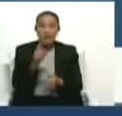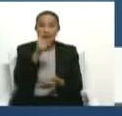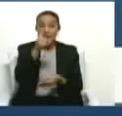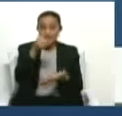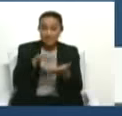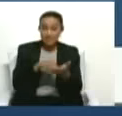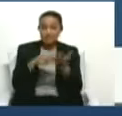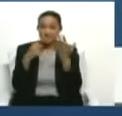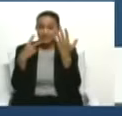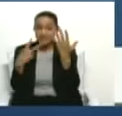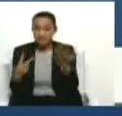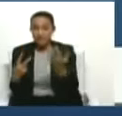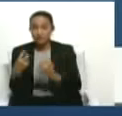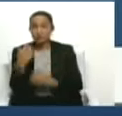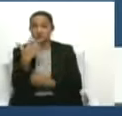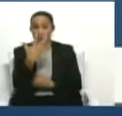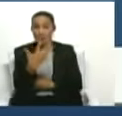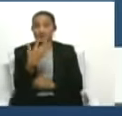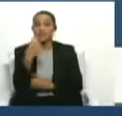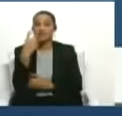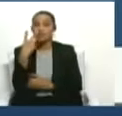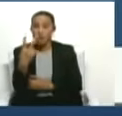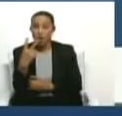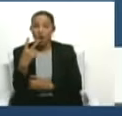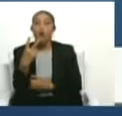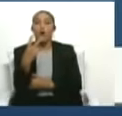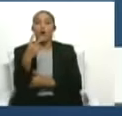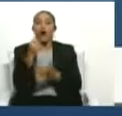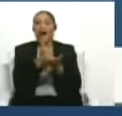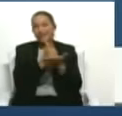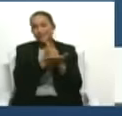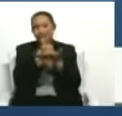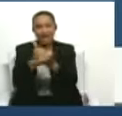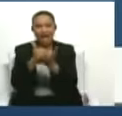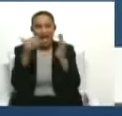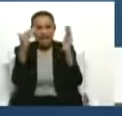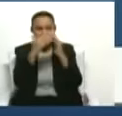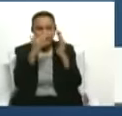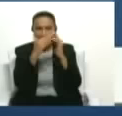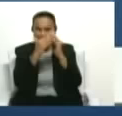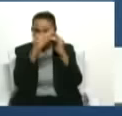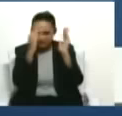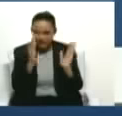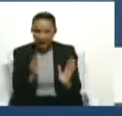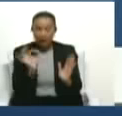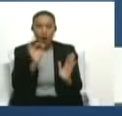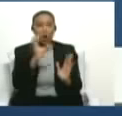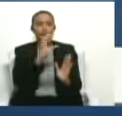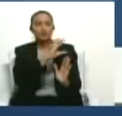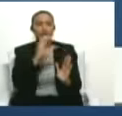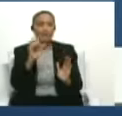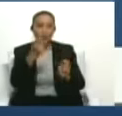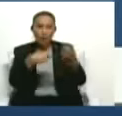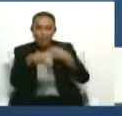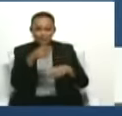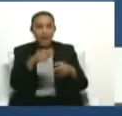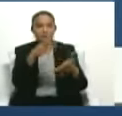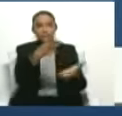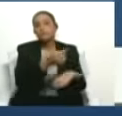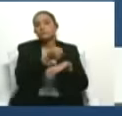1.752 restituciones de propiedades a personas mayores que sufrieron la ocupación o invasión de su vivienda o local.